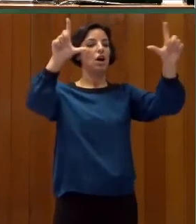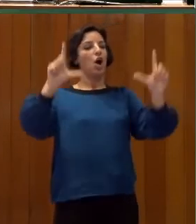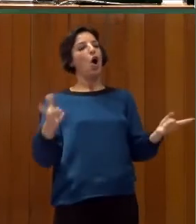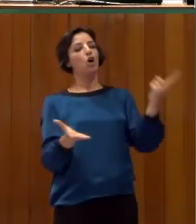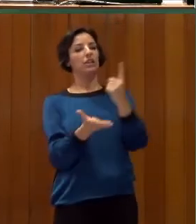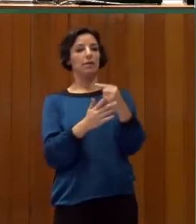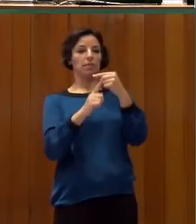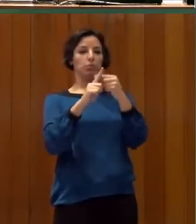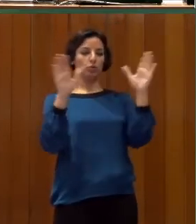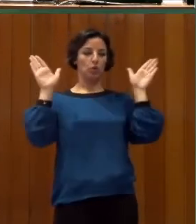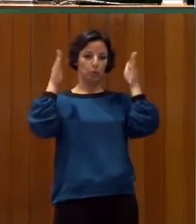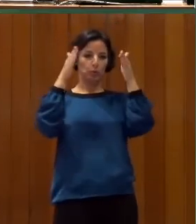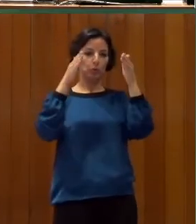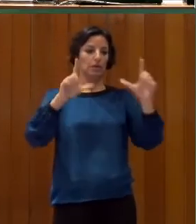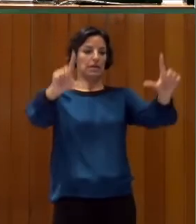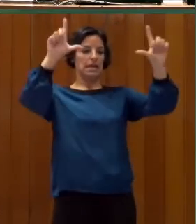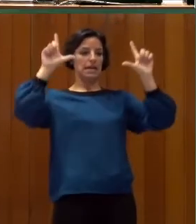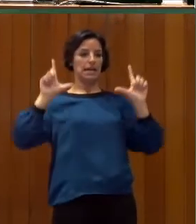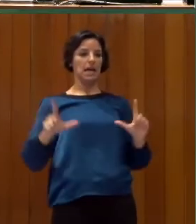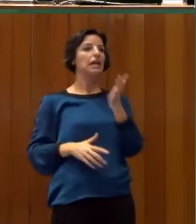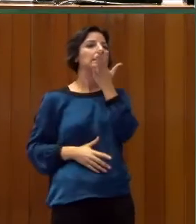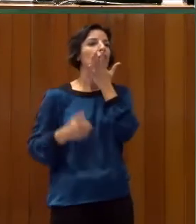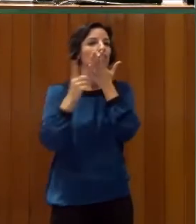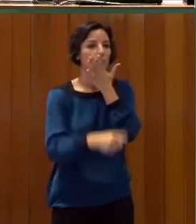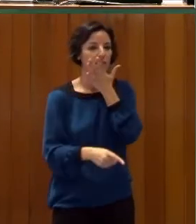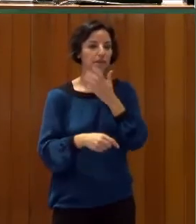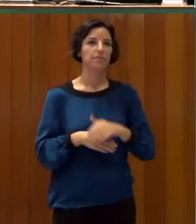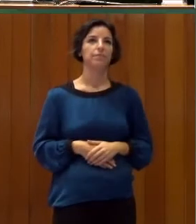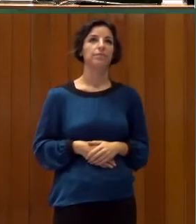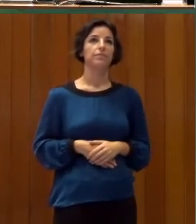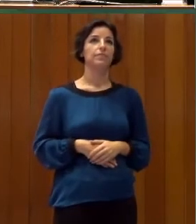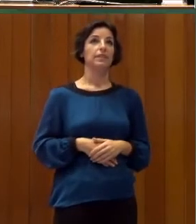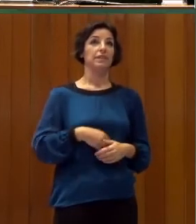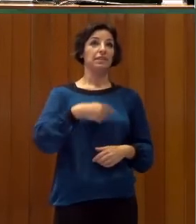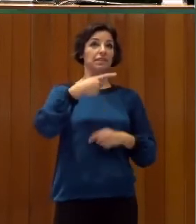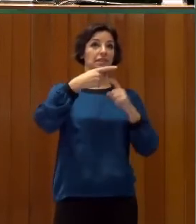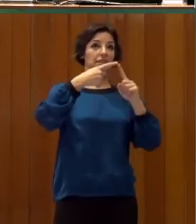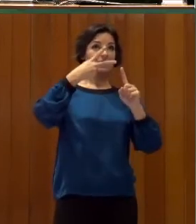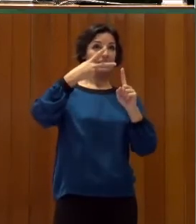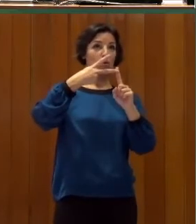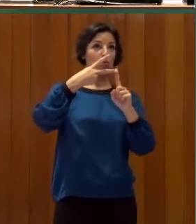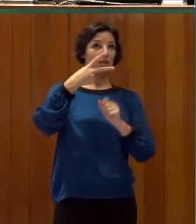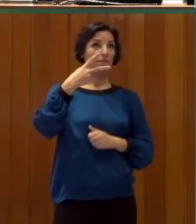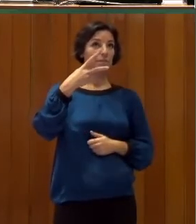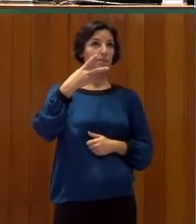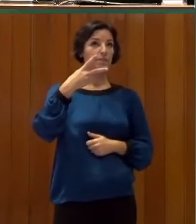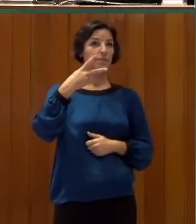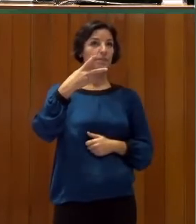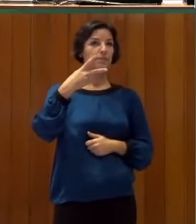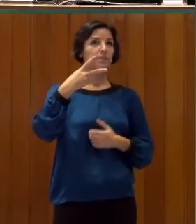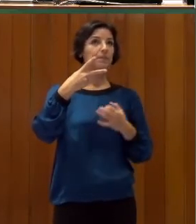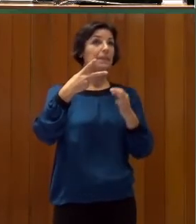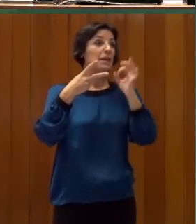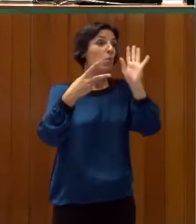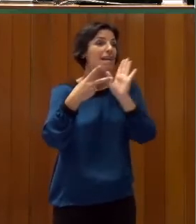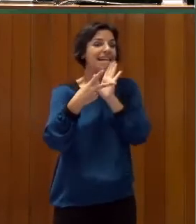de fijación y siguiente estímulo. La segunda parte del Stroop signado es